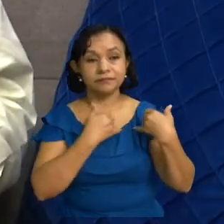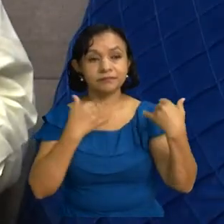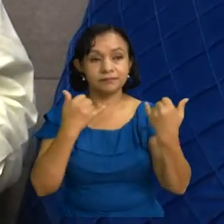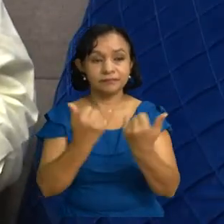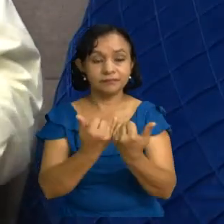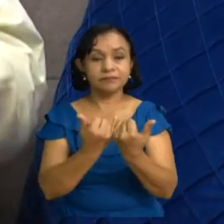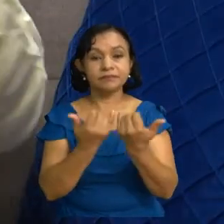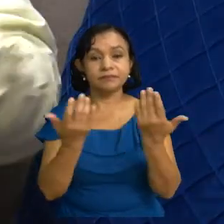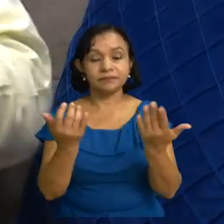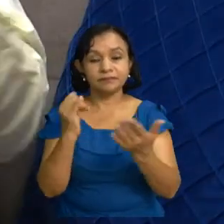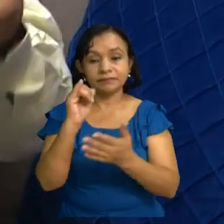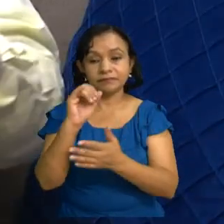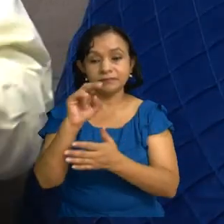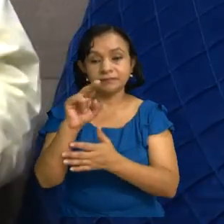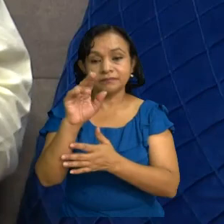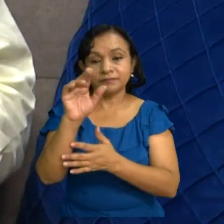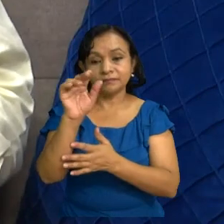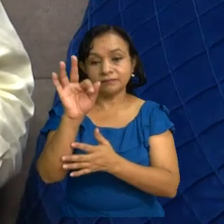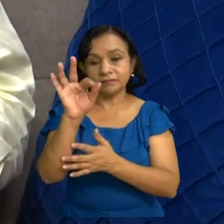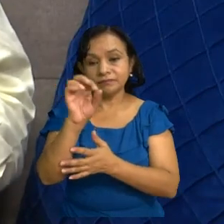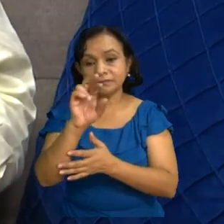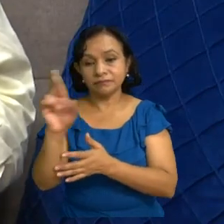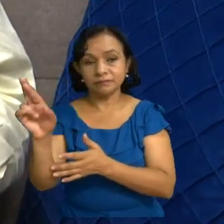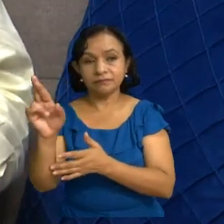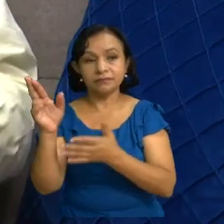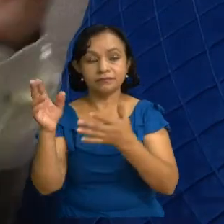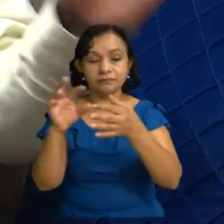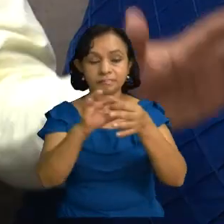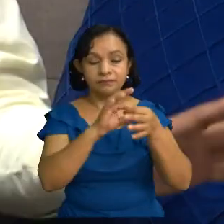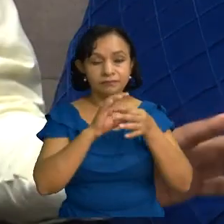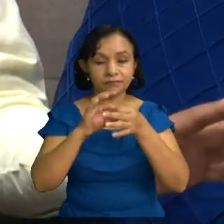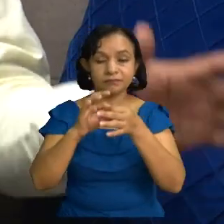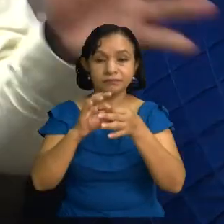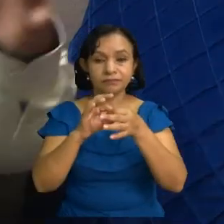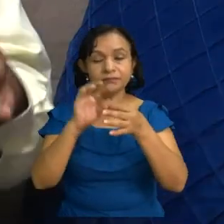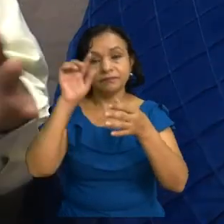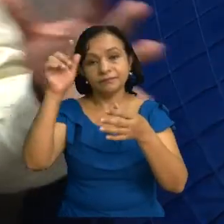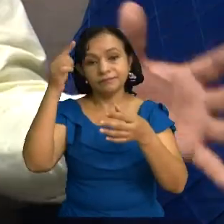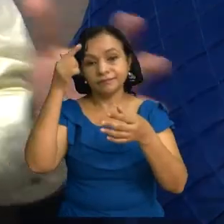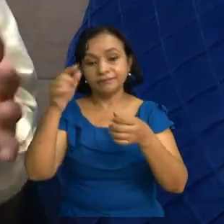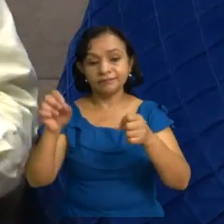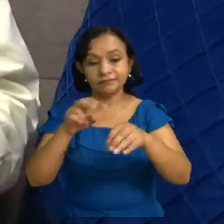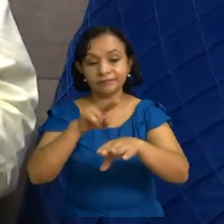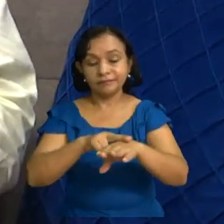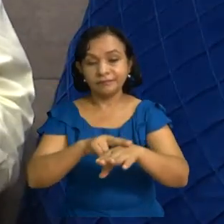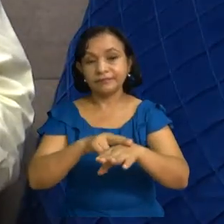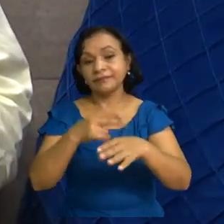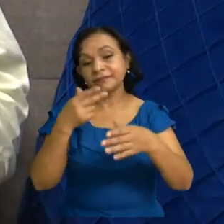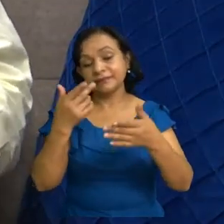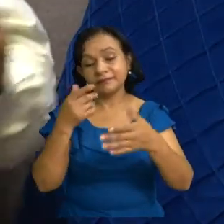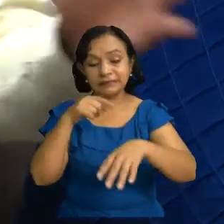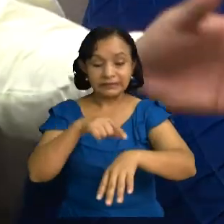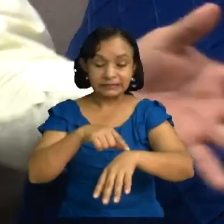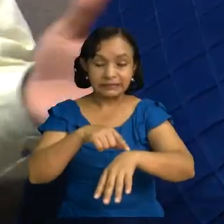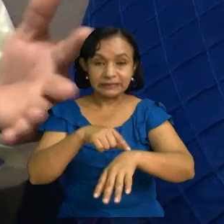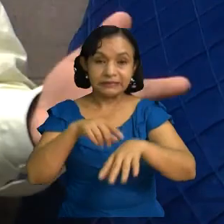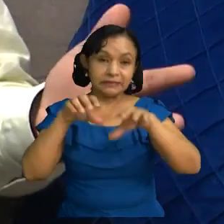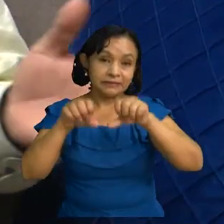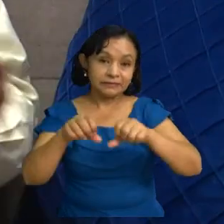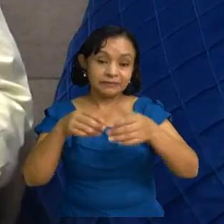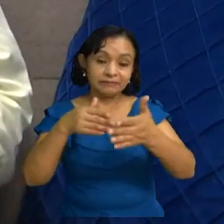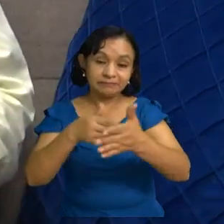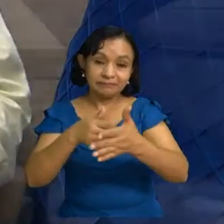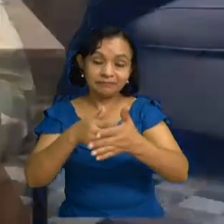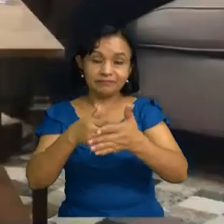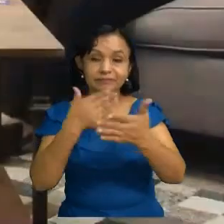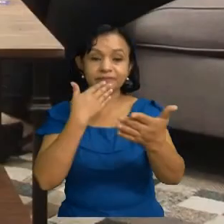con molina por al igual que las instituciones de la reconciliación línea nacional por ahora y el tiempo alcanzado gracias no me resta más que